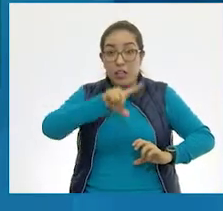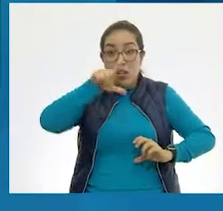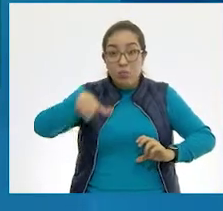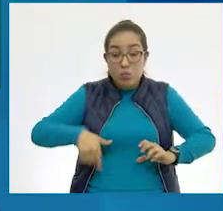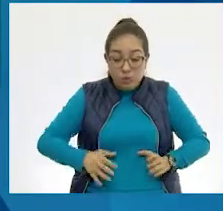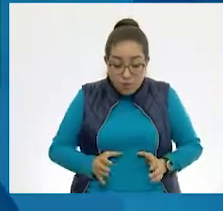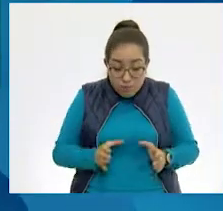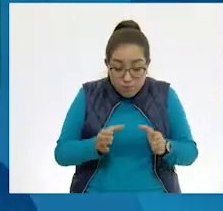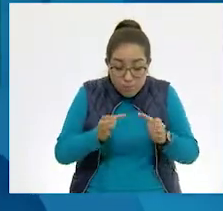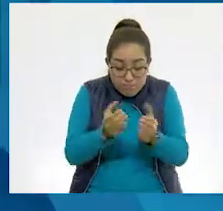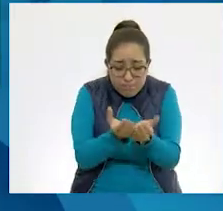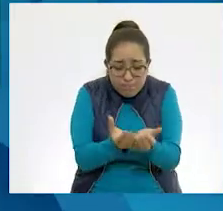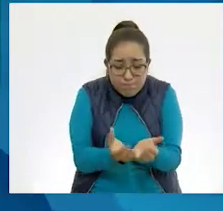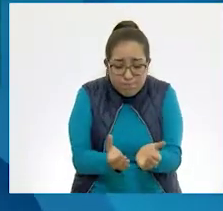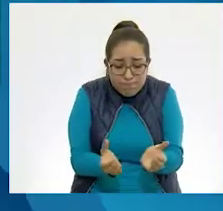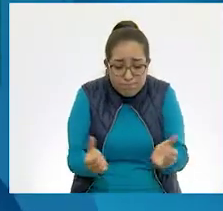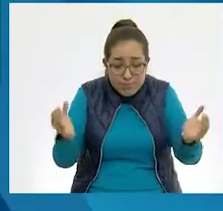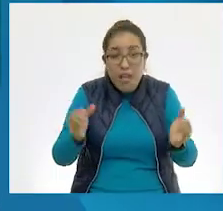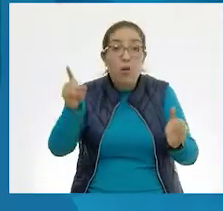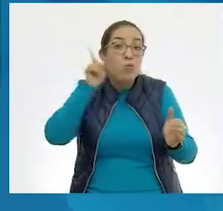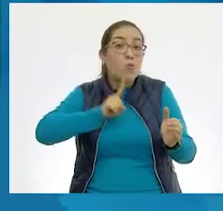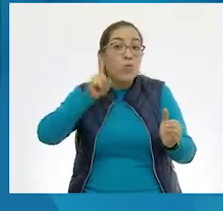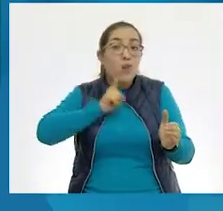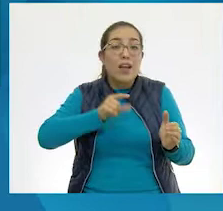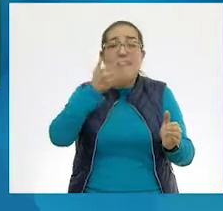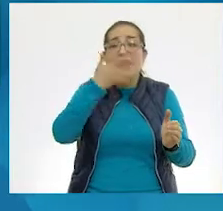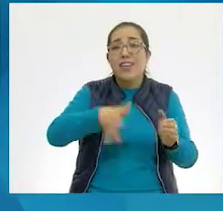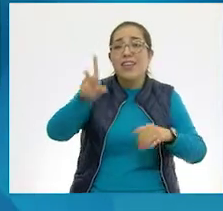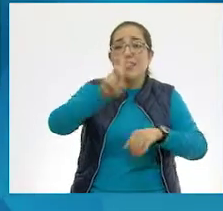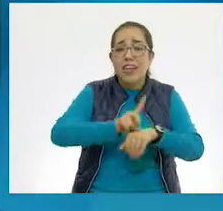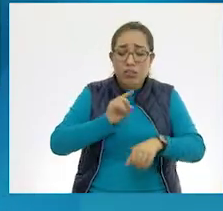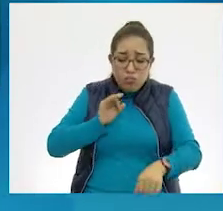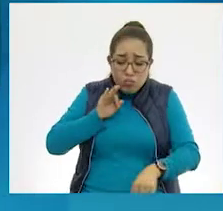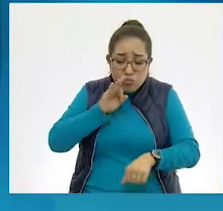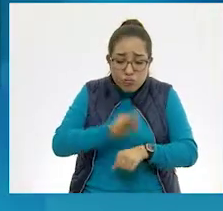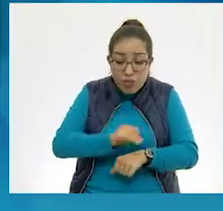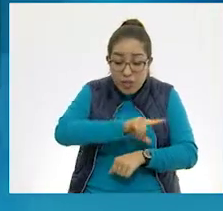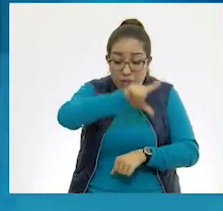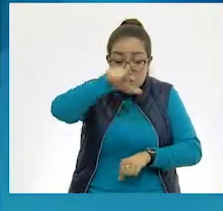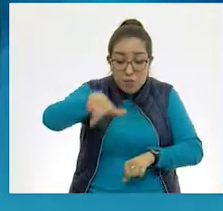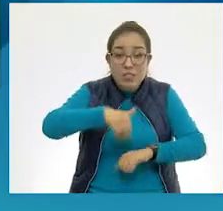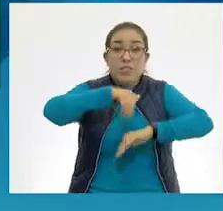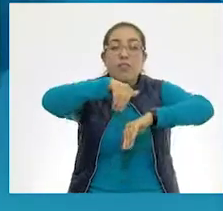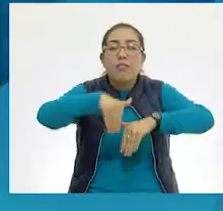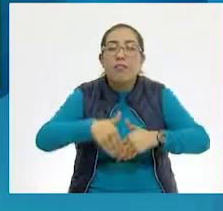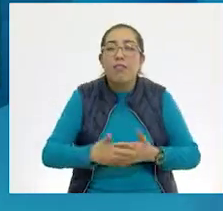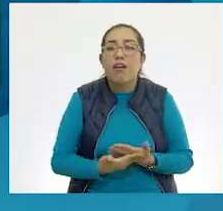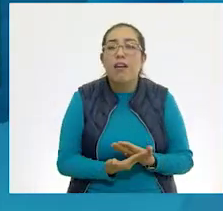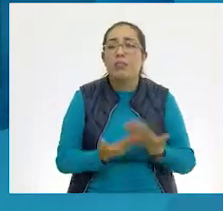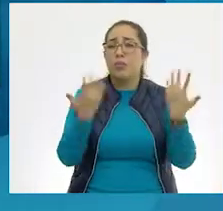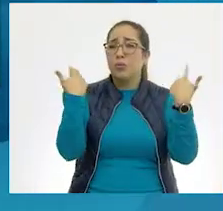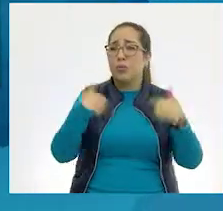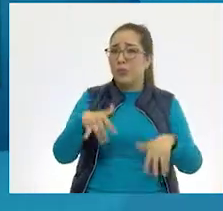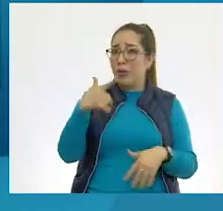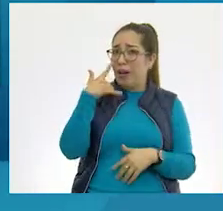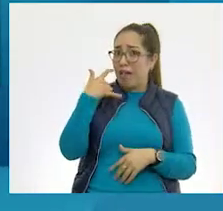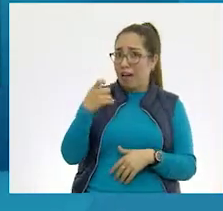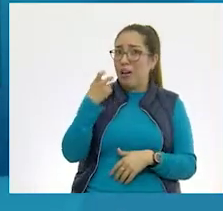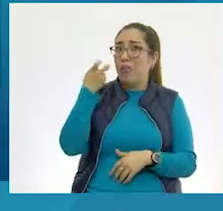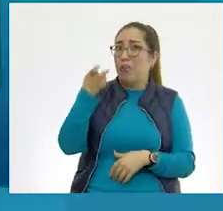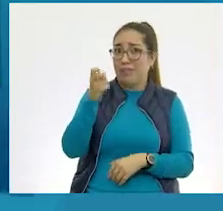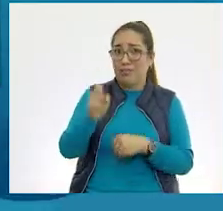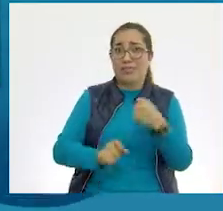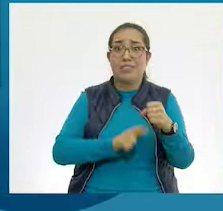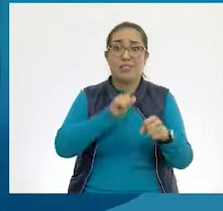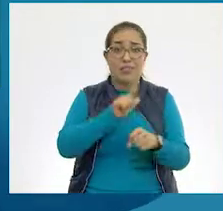la hembra los incuba durante otros 10 días hasta que nacen los canijos, ¿no? No, hombre, qué rarito el animal, ¿eh?